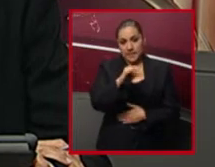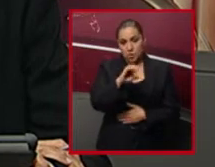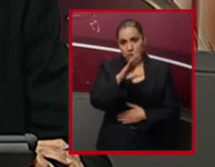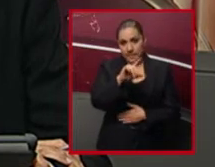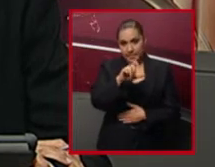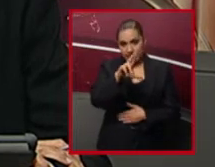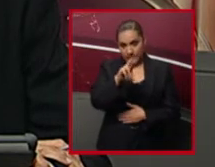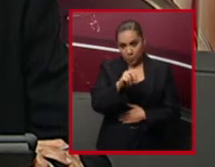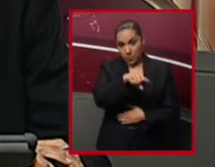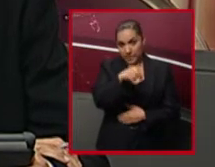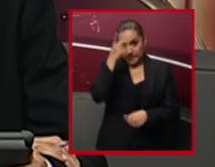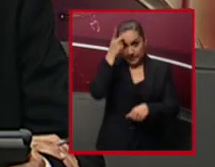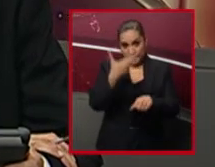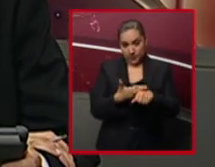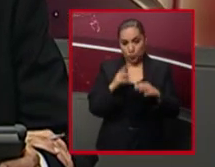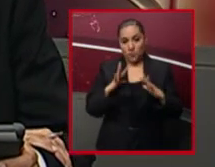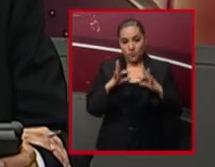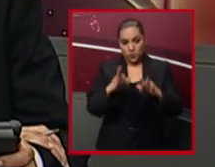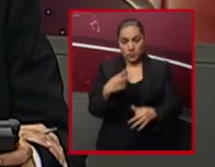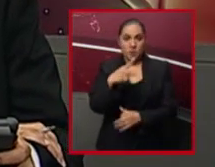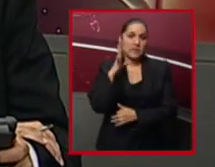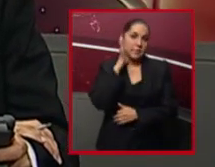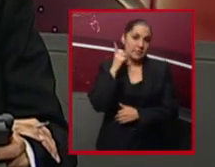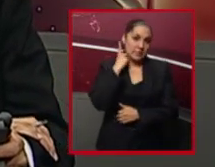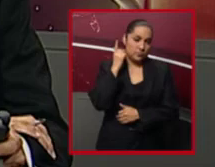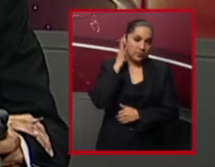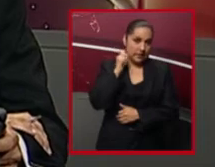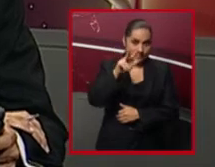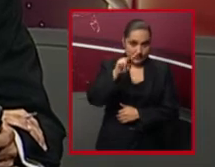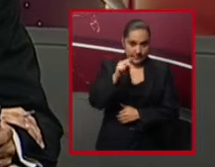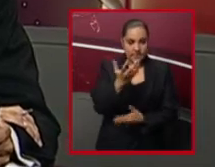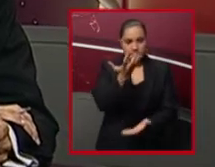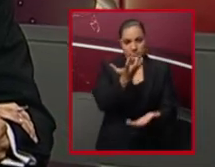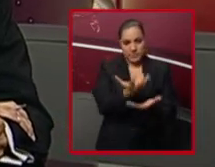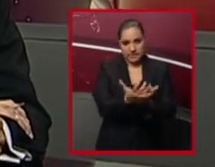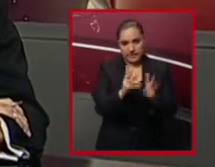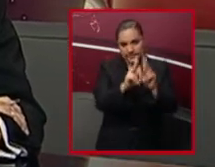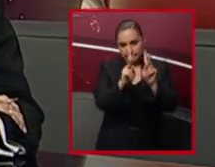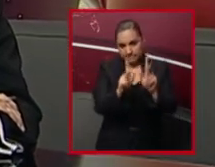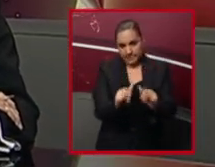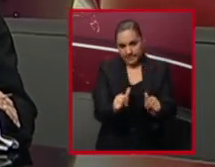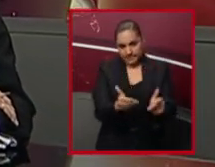Caballero Pedraza, director fundador del canal de televisión del Congreso de la Unión.